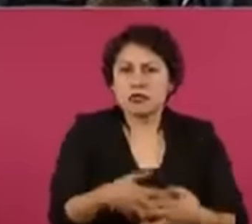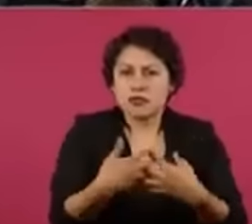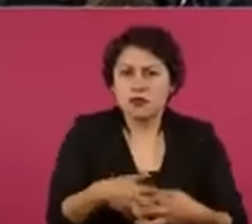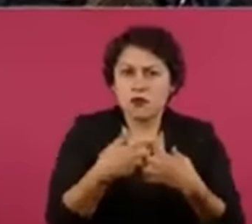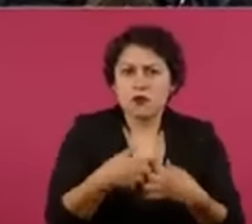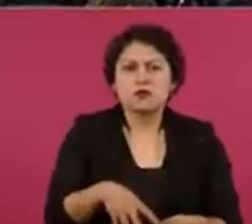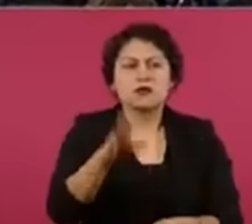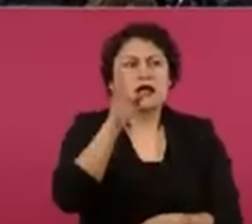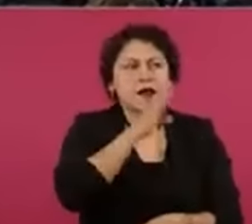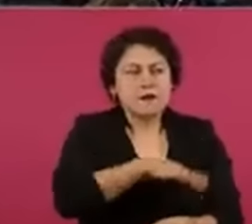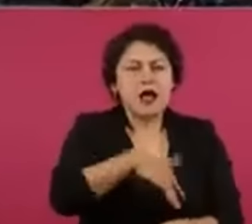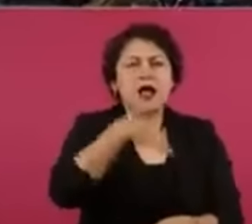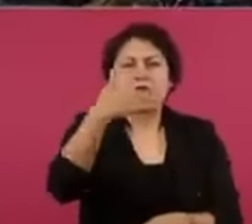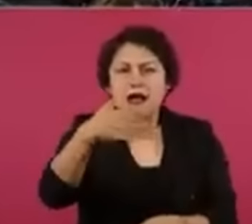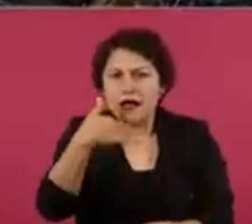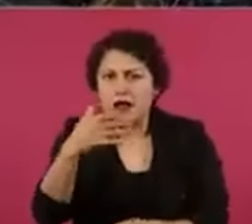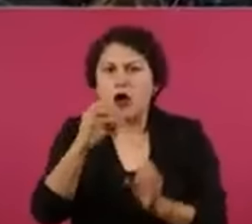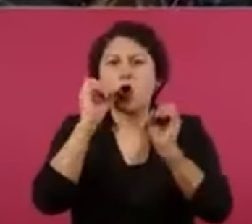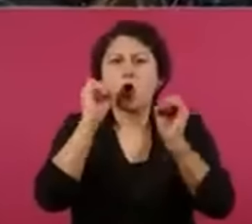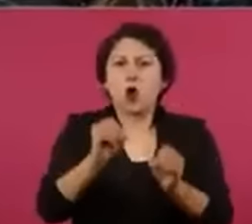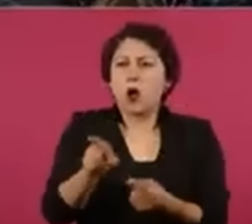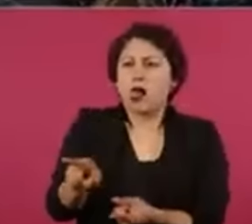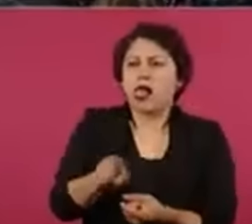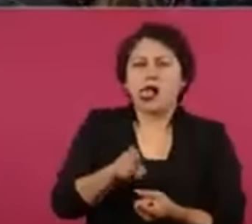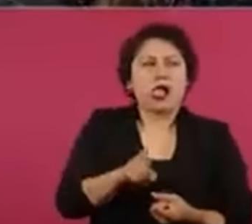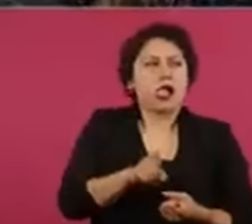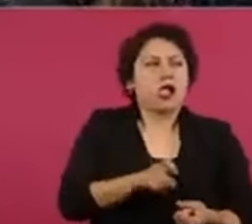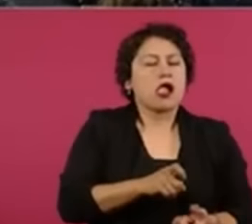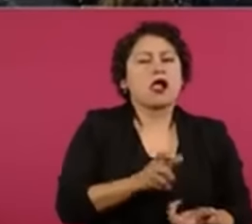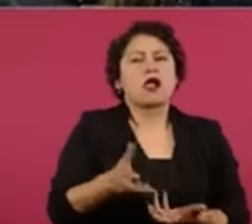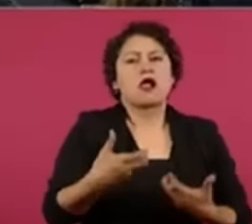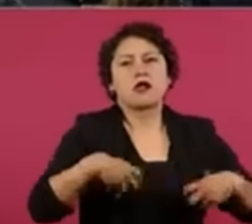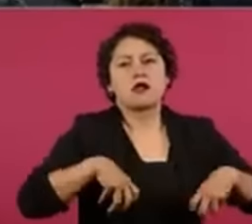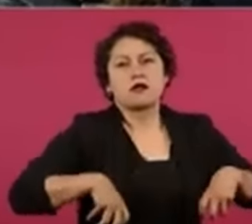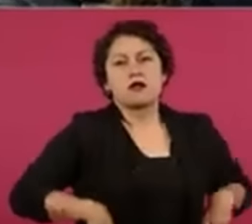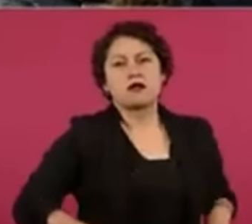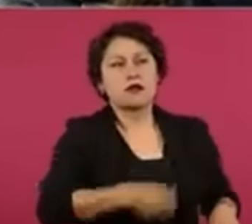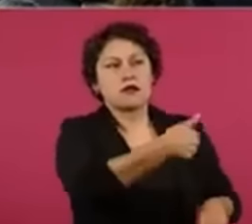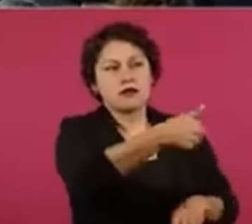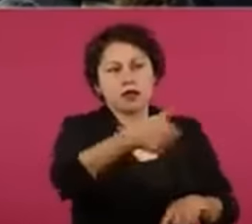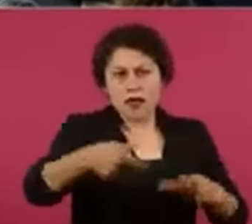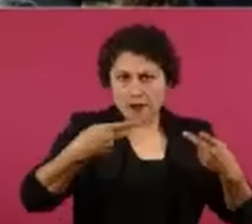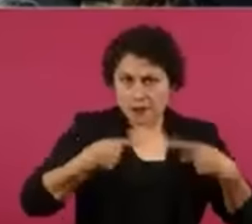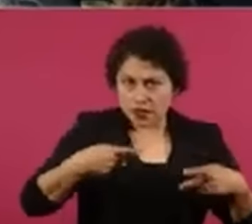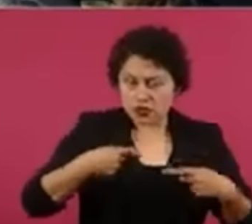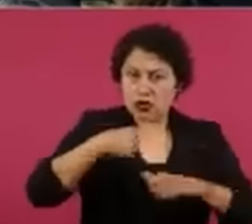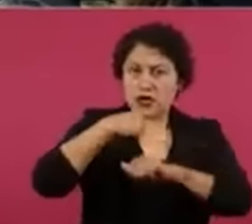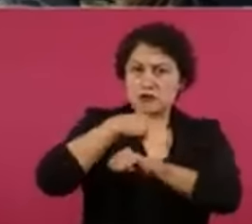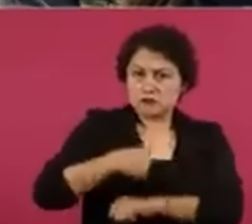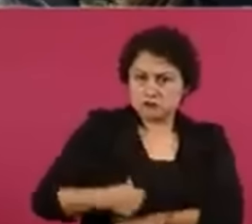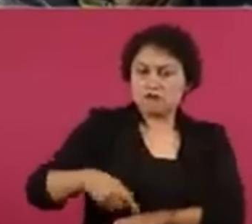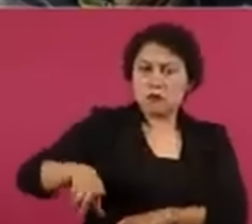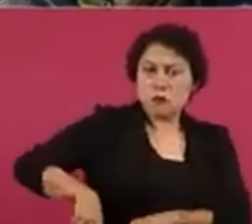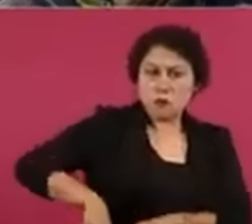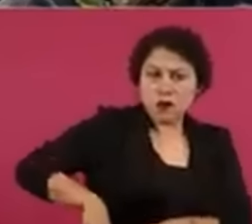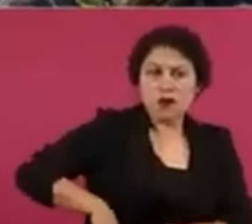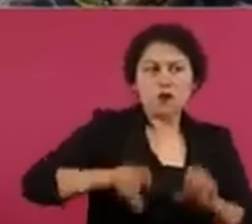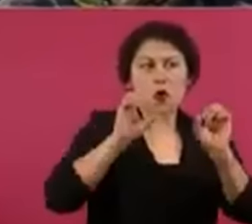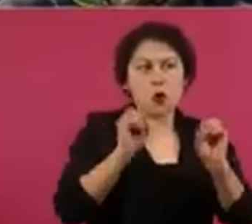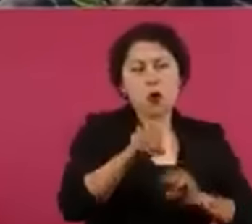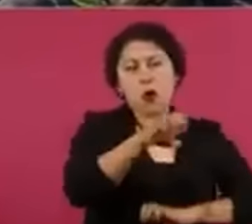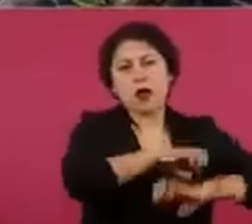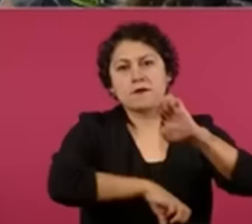la apropiación del dinero público por parte de funcionarios y empresarios corruptos,